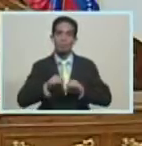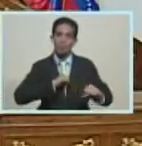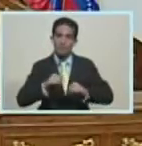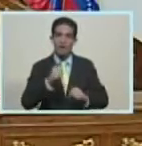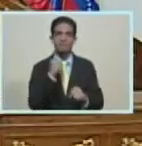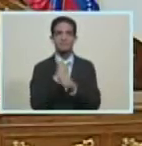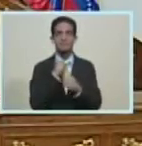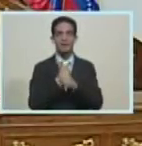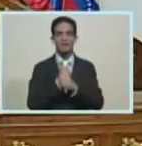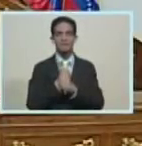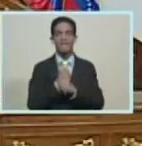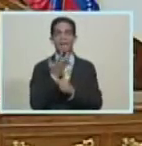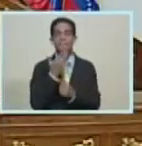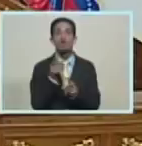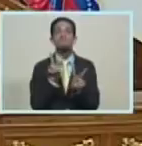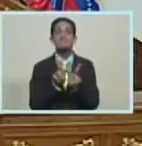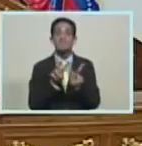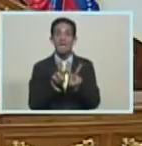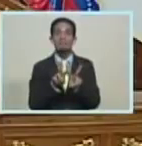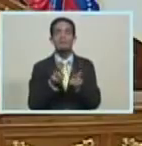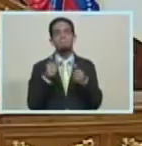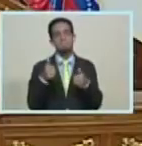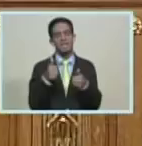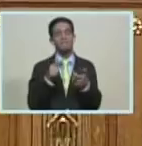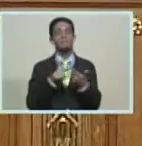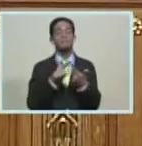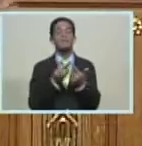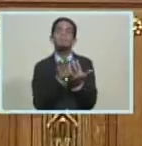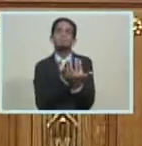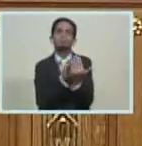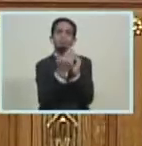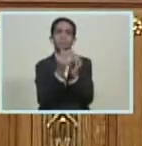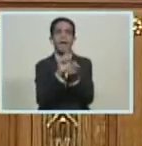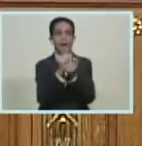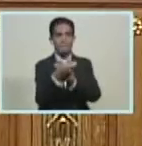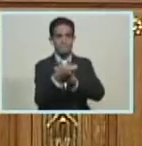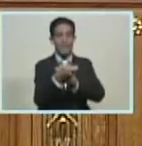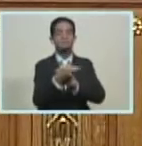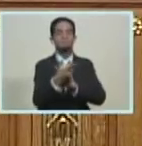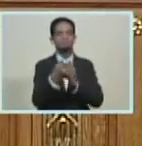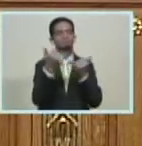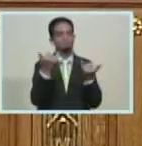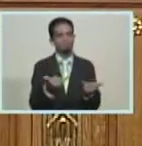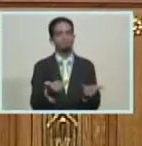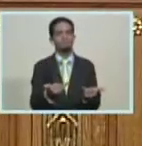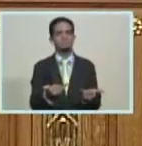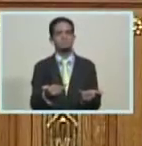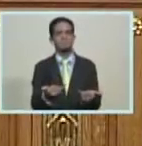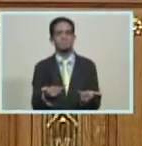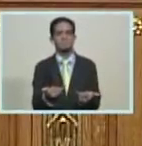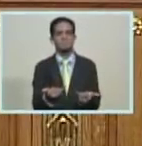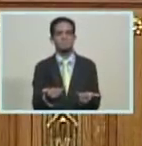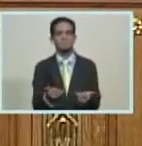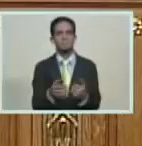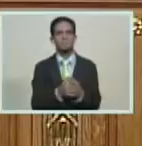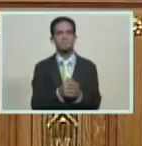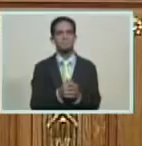gran misión vivienda de Venezuela, viento en popa. La gran misión Barrio Nuevo, Barrio Tricolor, viento en agua.